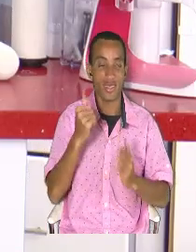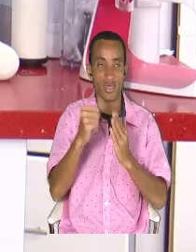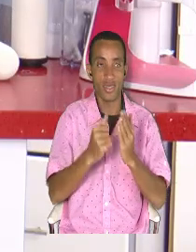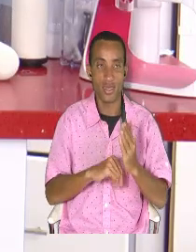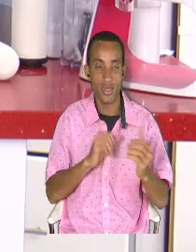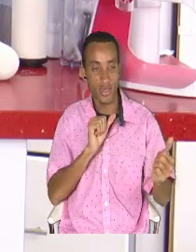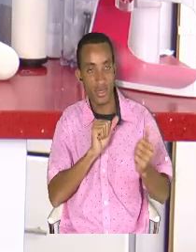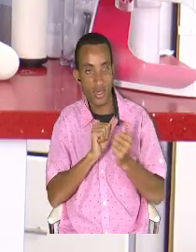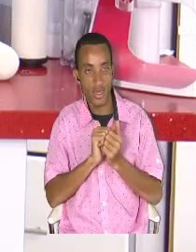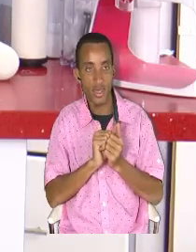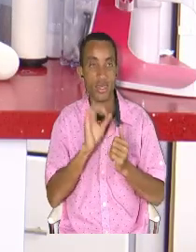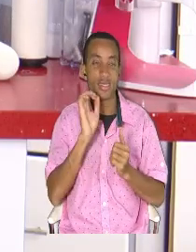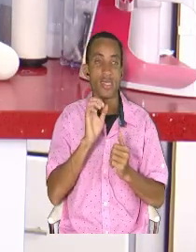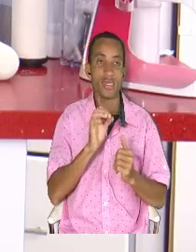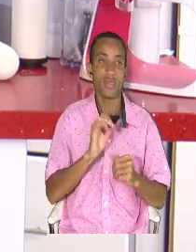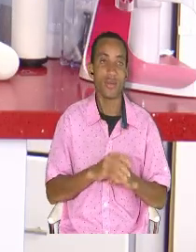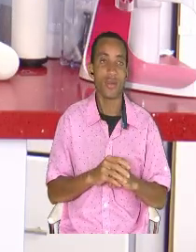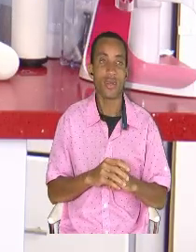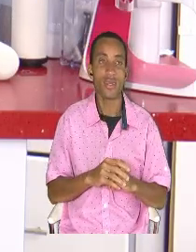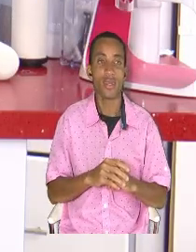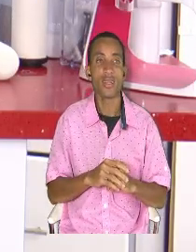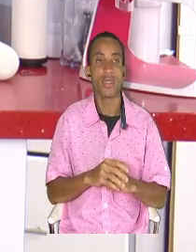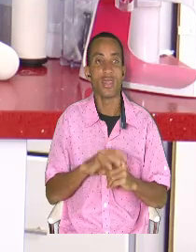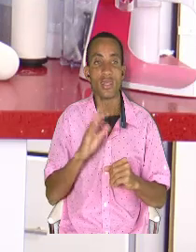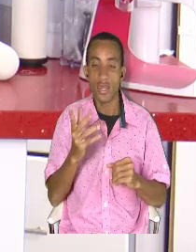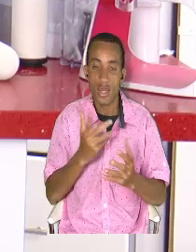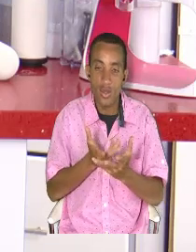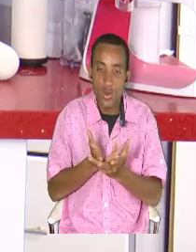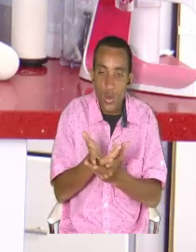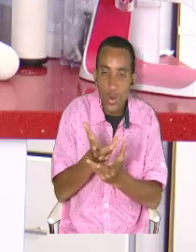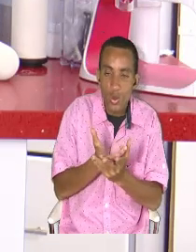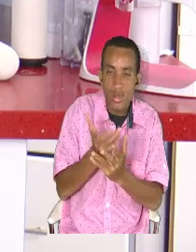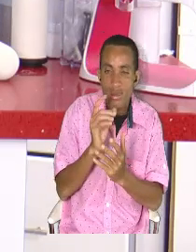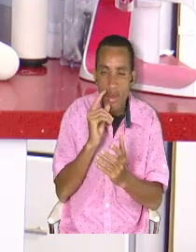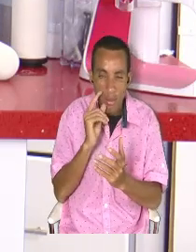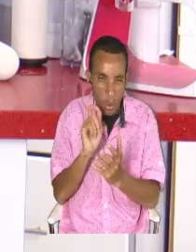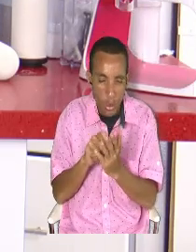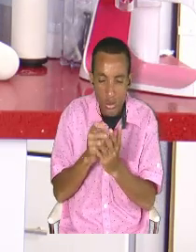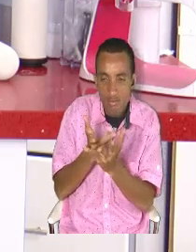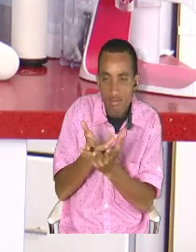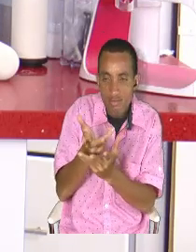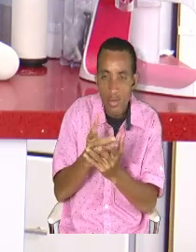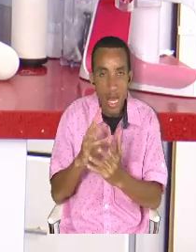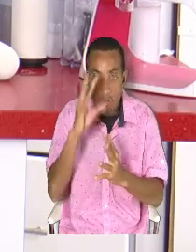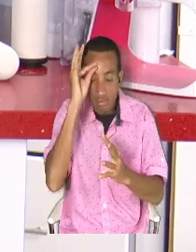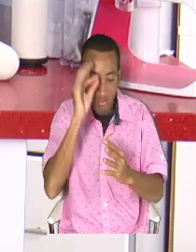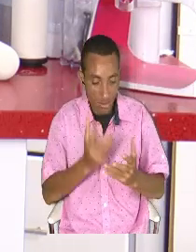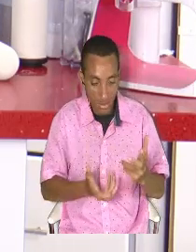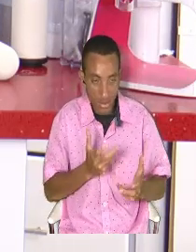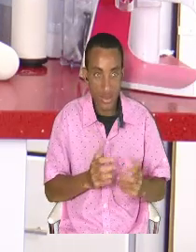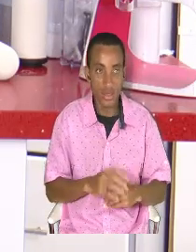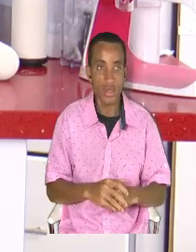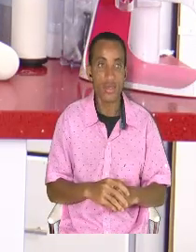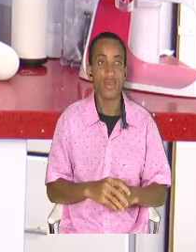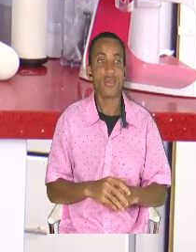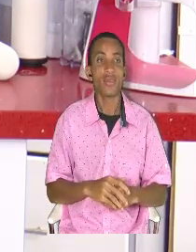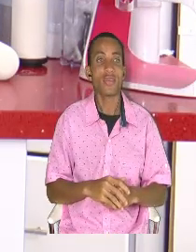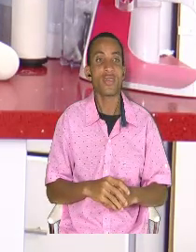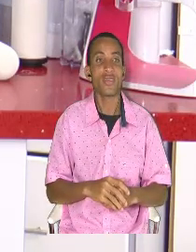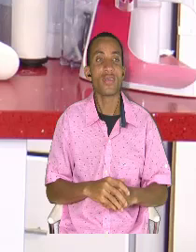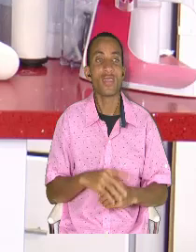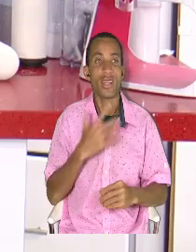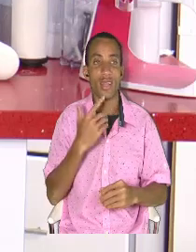acompañándonos y en cada ocasión usted, cada tip que encuentre, cada tip que pueda aplicar en su casa, pues lo vaya haciendo, María Cristina. ¿Y qué tal, María Cristina? ¿Cómo le pareció lo que